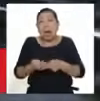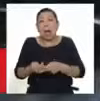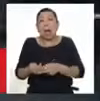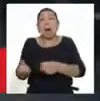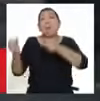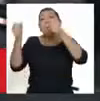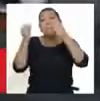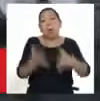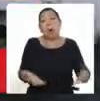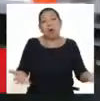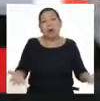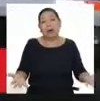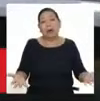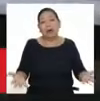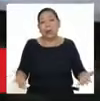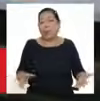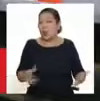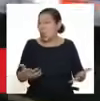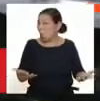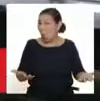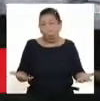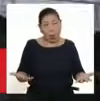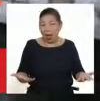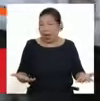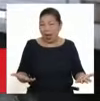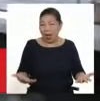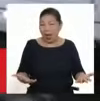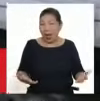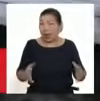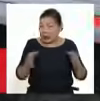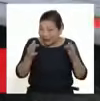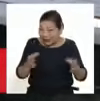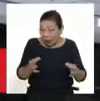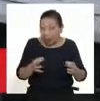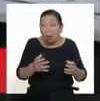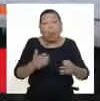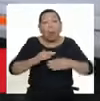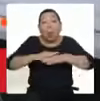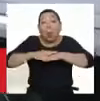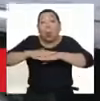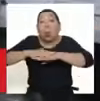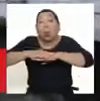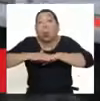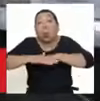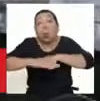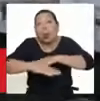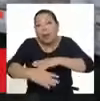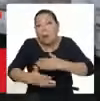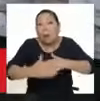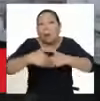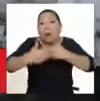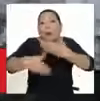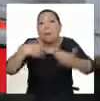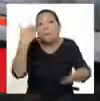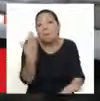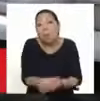equipos y como que no hay un mayor seguro para que precisamente no ocurran este tipo de tragedias.